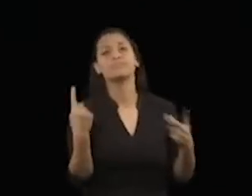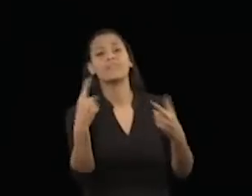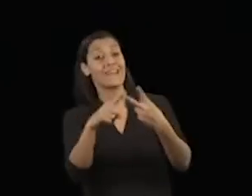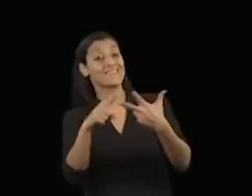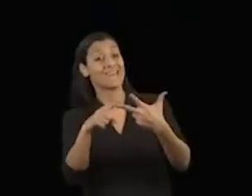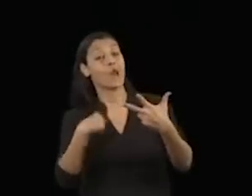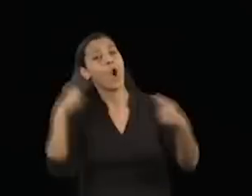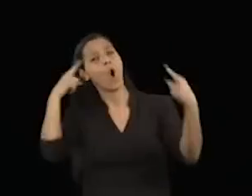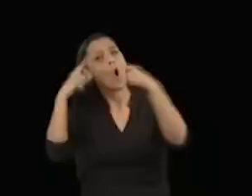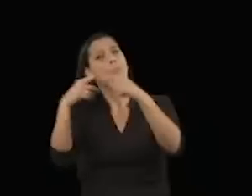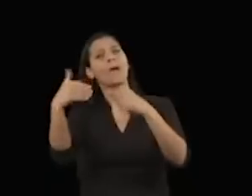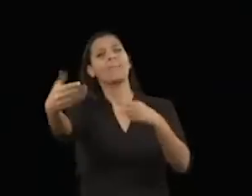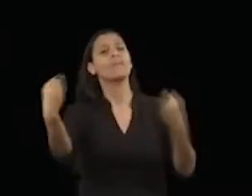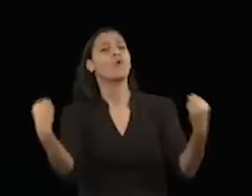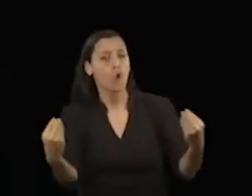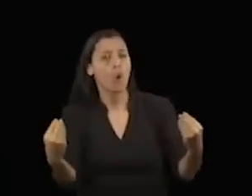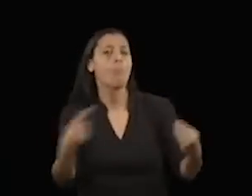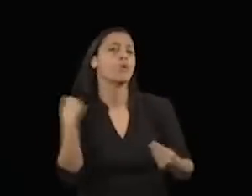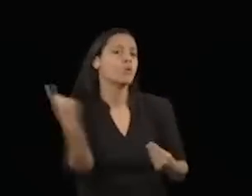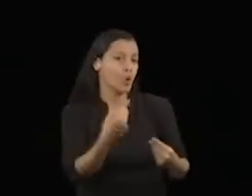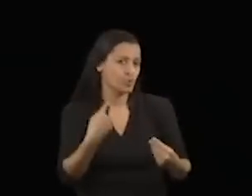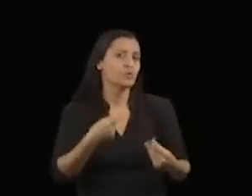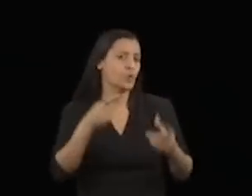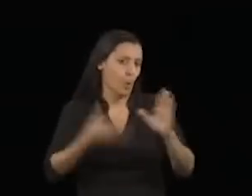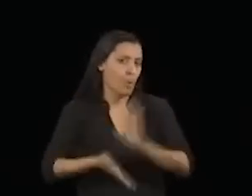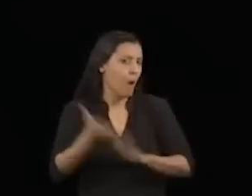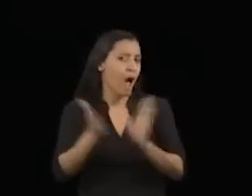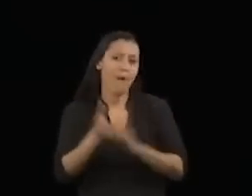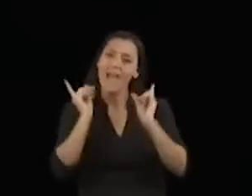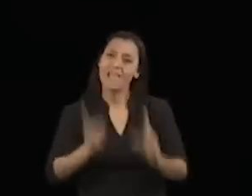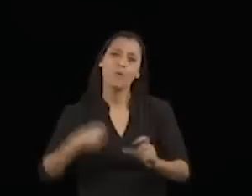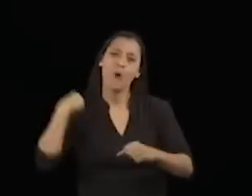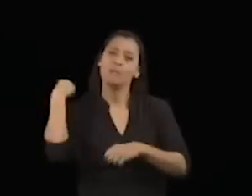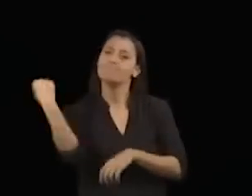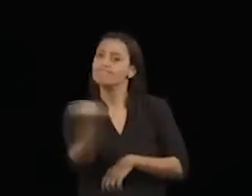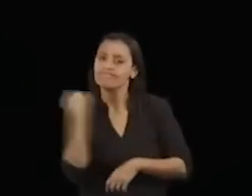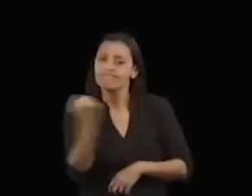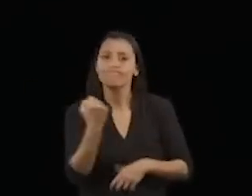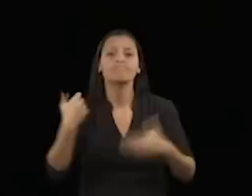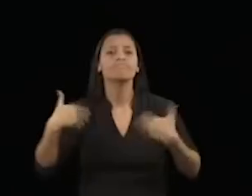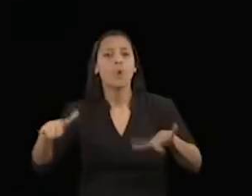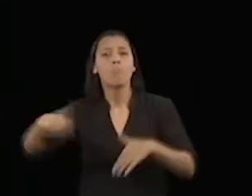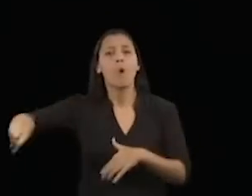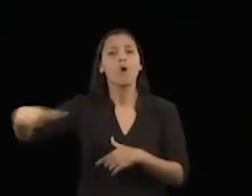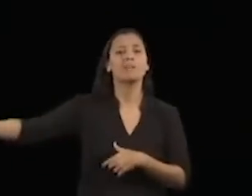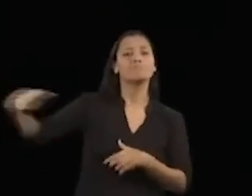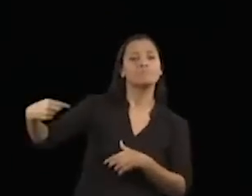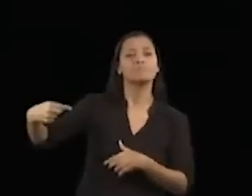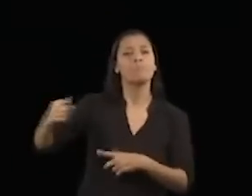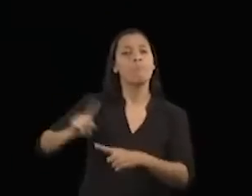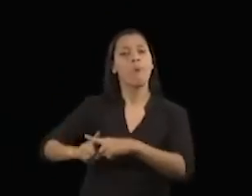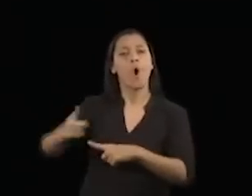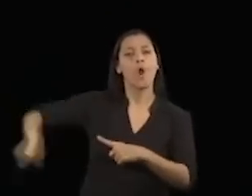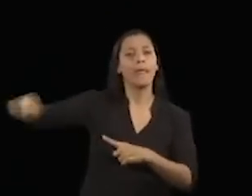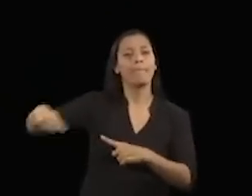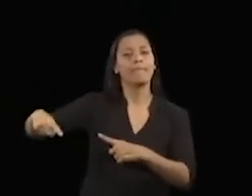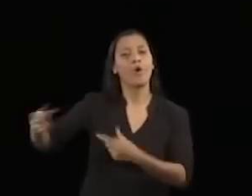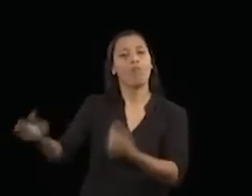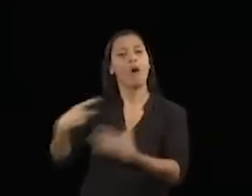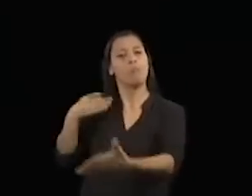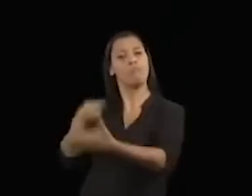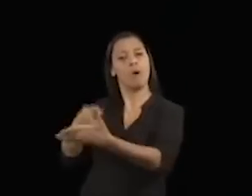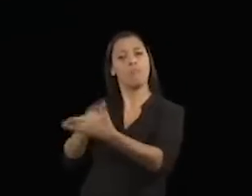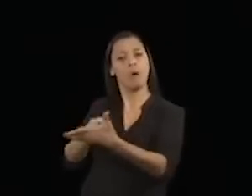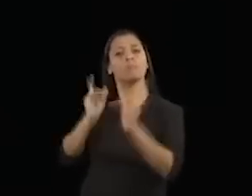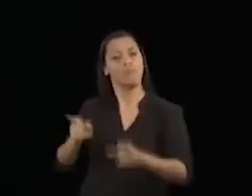y vamos a ir a pesar de la política. ¿Sí? Y voy a dejar algunas